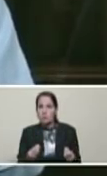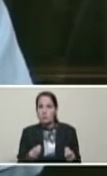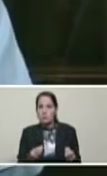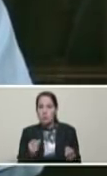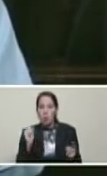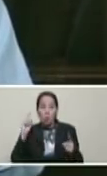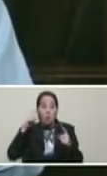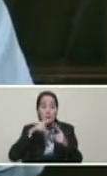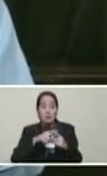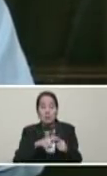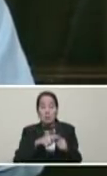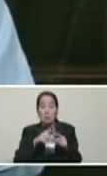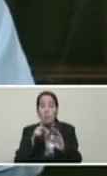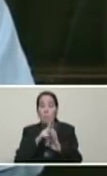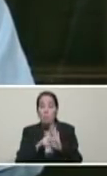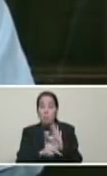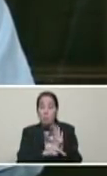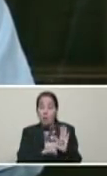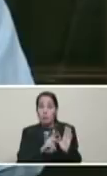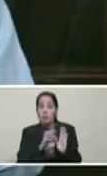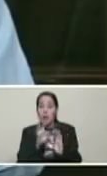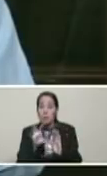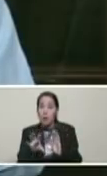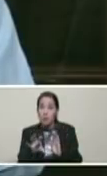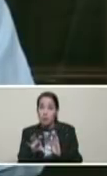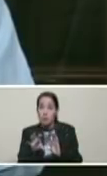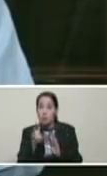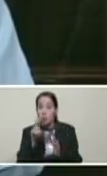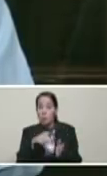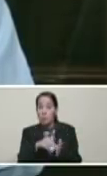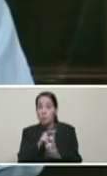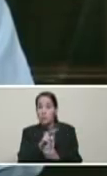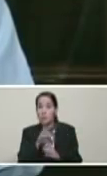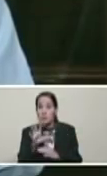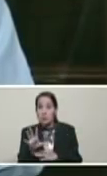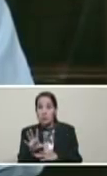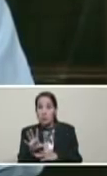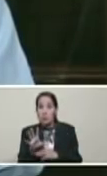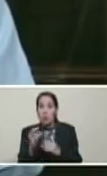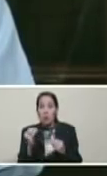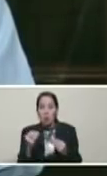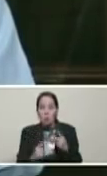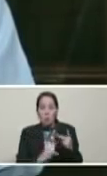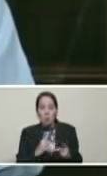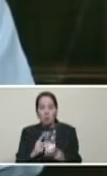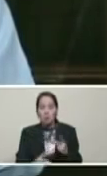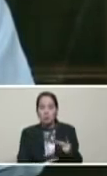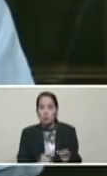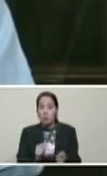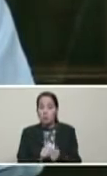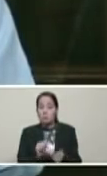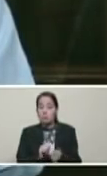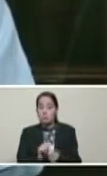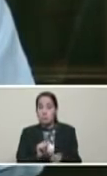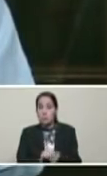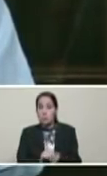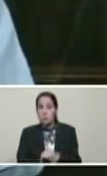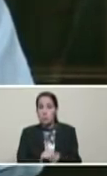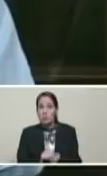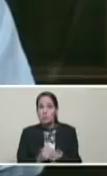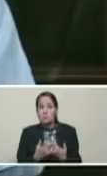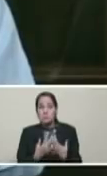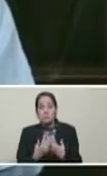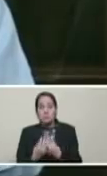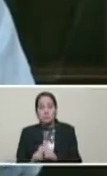la patria 2025 llevando adelante la reactivación de la producción de carbón allá se encuentra junto